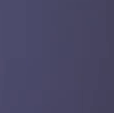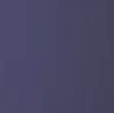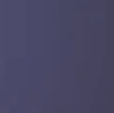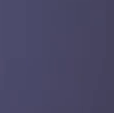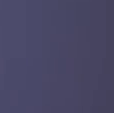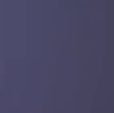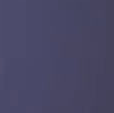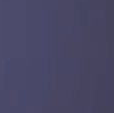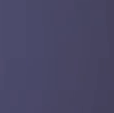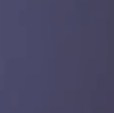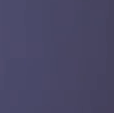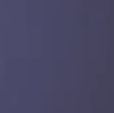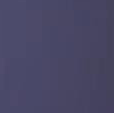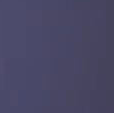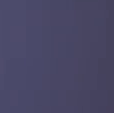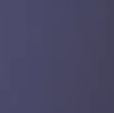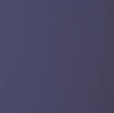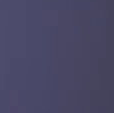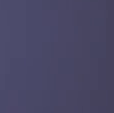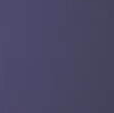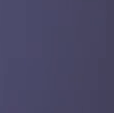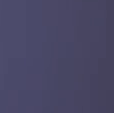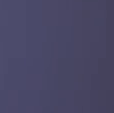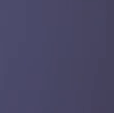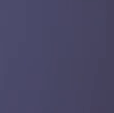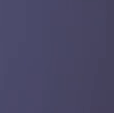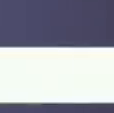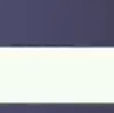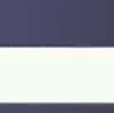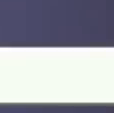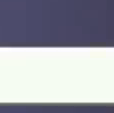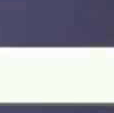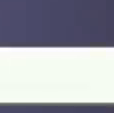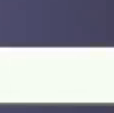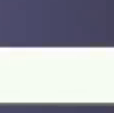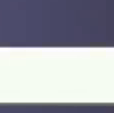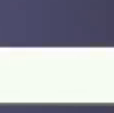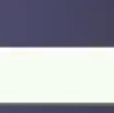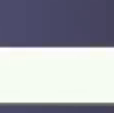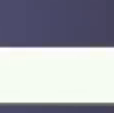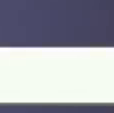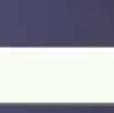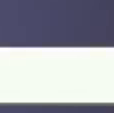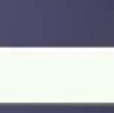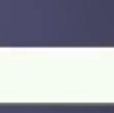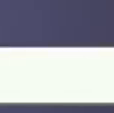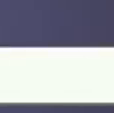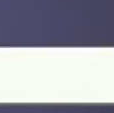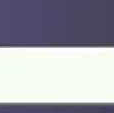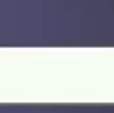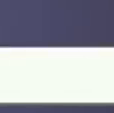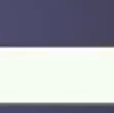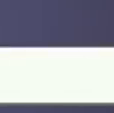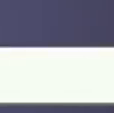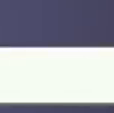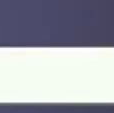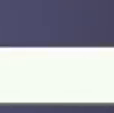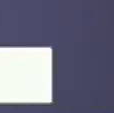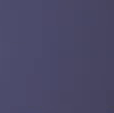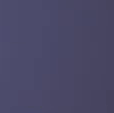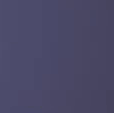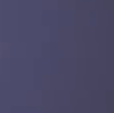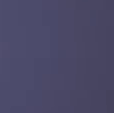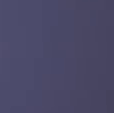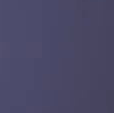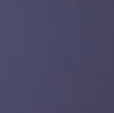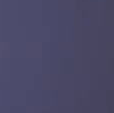Así es, gracias por este contacto informativo que lo establecemos a esta hora desde la sala de prensa de Simón Bolívar del Palacio de Miraflores. Se produce información de último minuto y